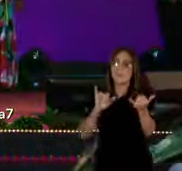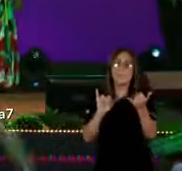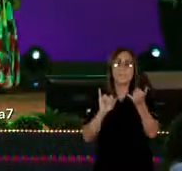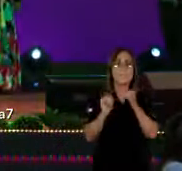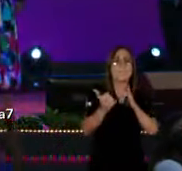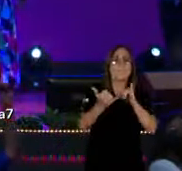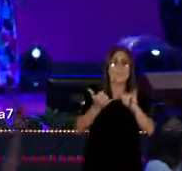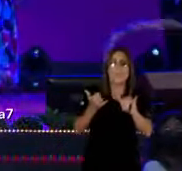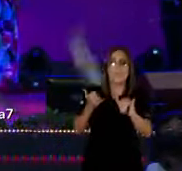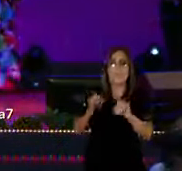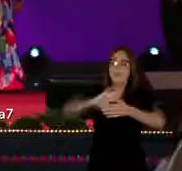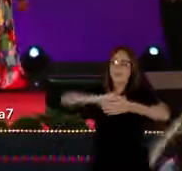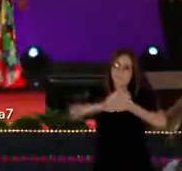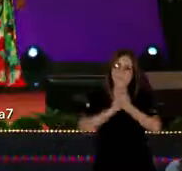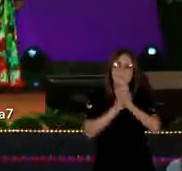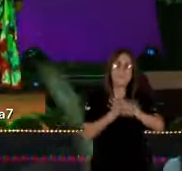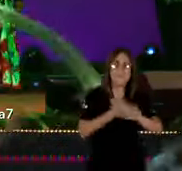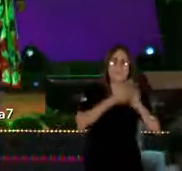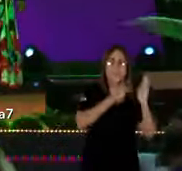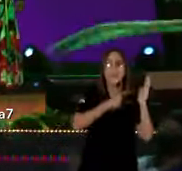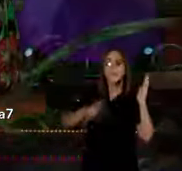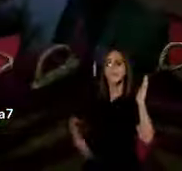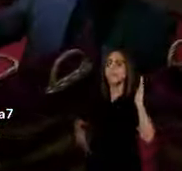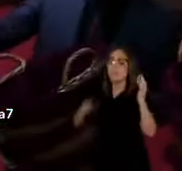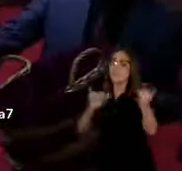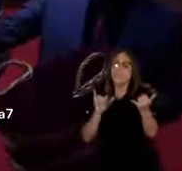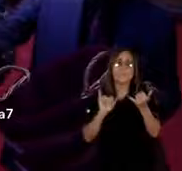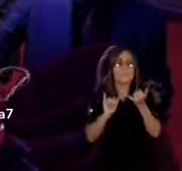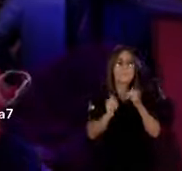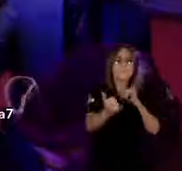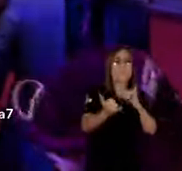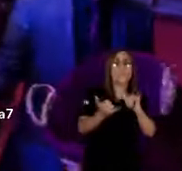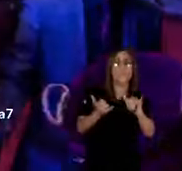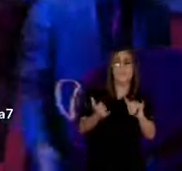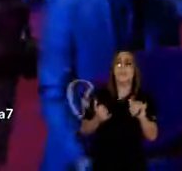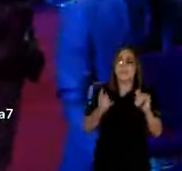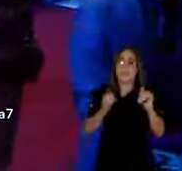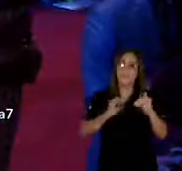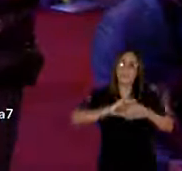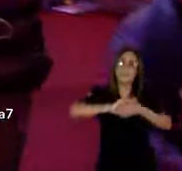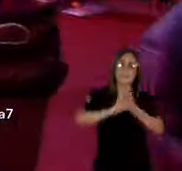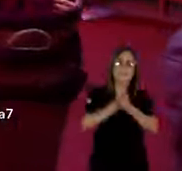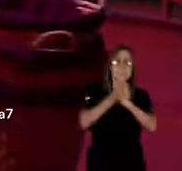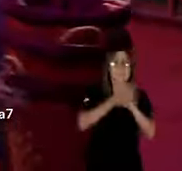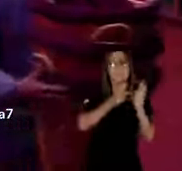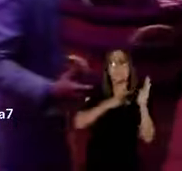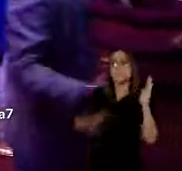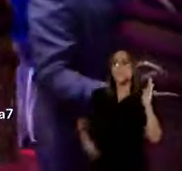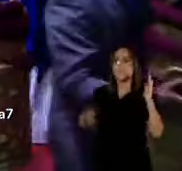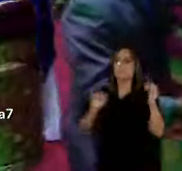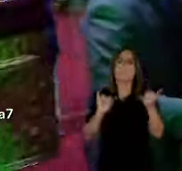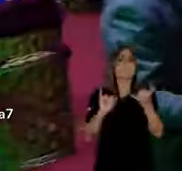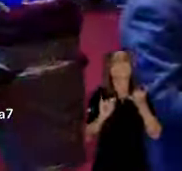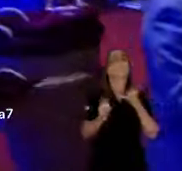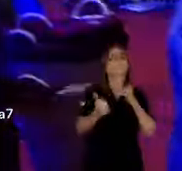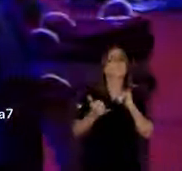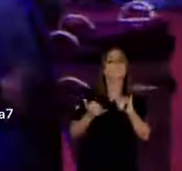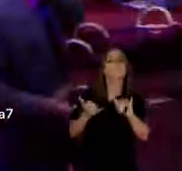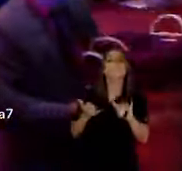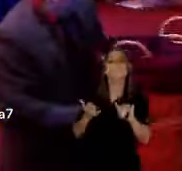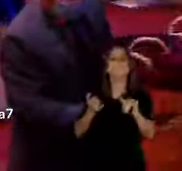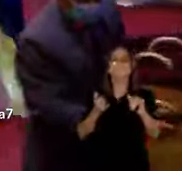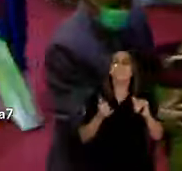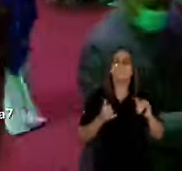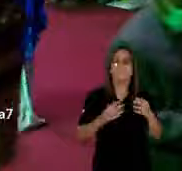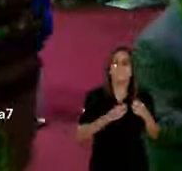por siempre. Te hiciste rey por siempre. Te hiciste por siempre.